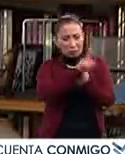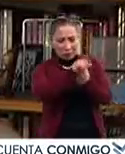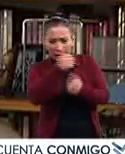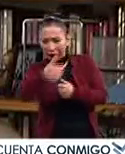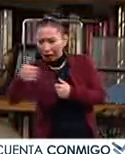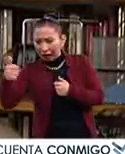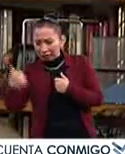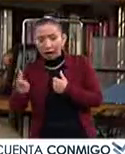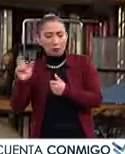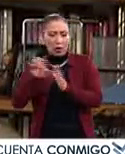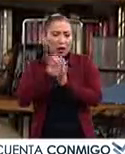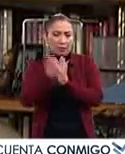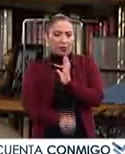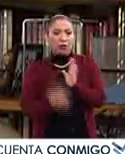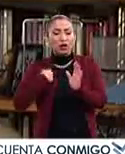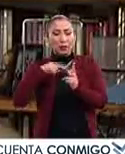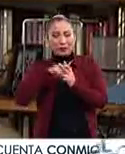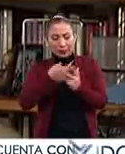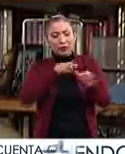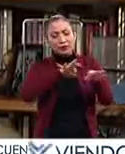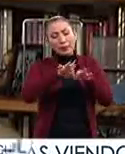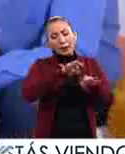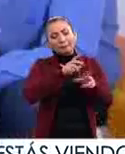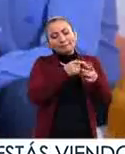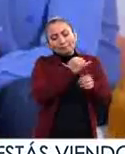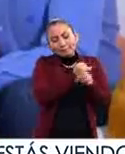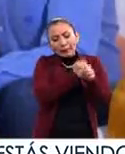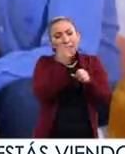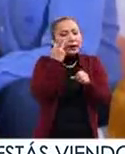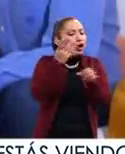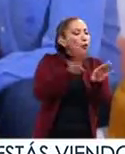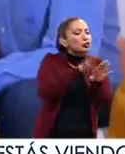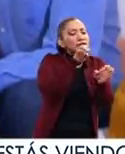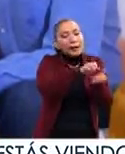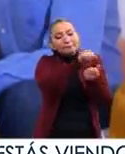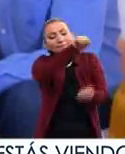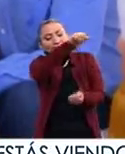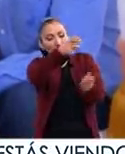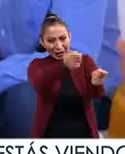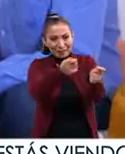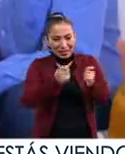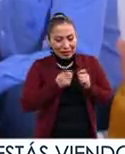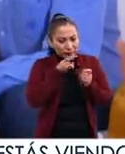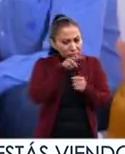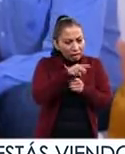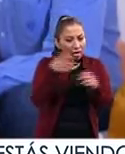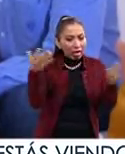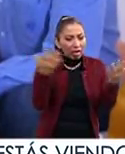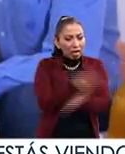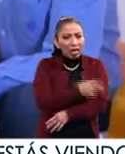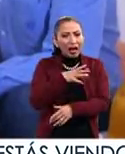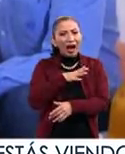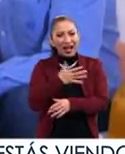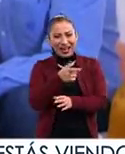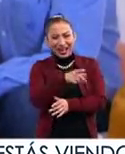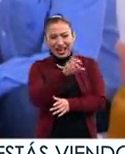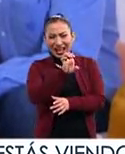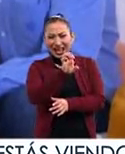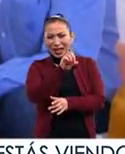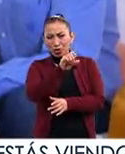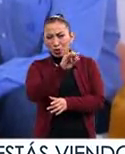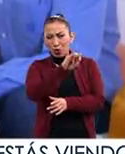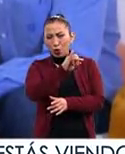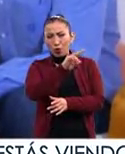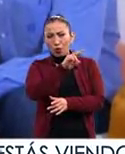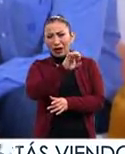ver, cuando empezamos el trabajo de investigación, el de recepción, descubres que la propuesta que hacía Educal en